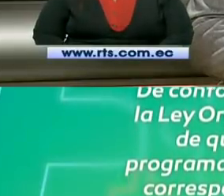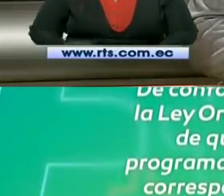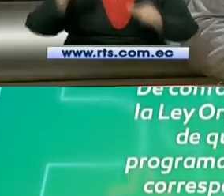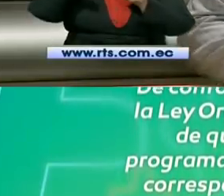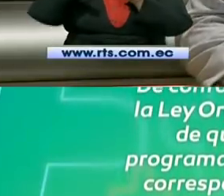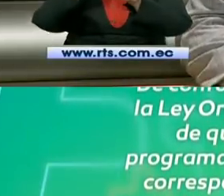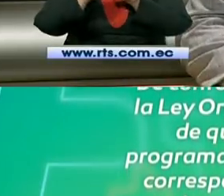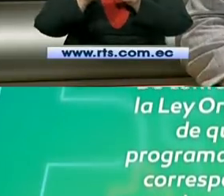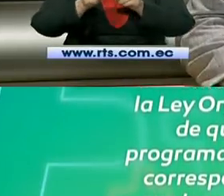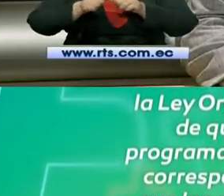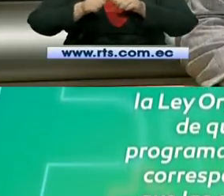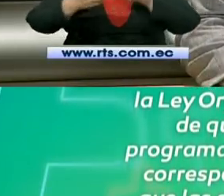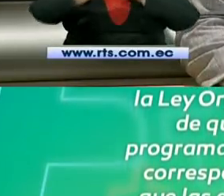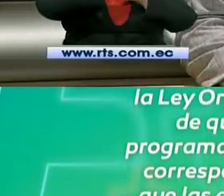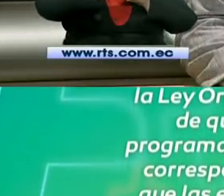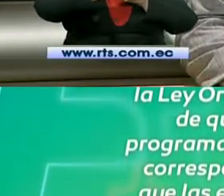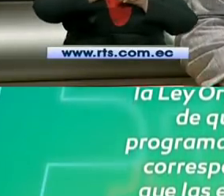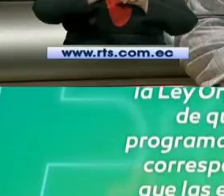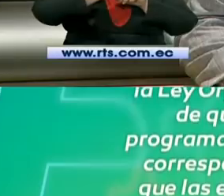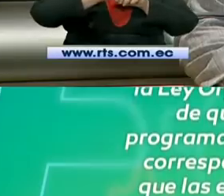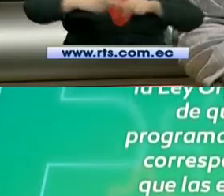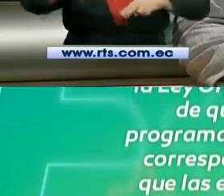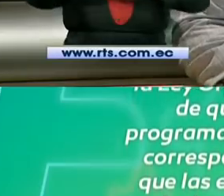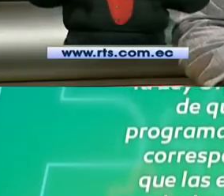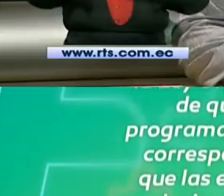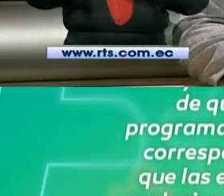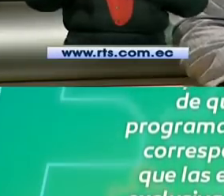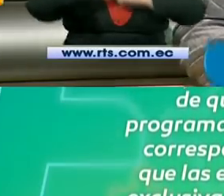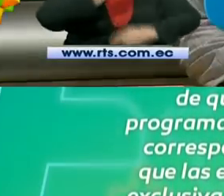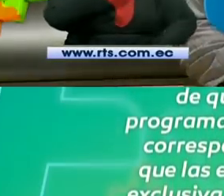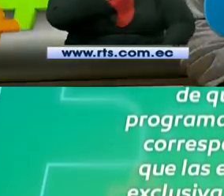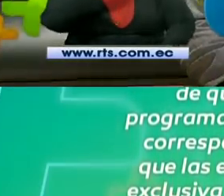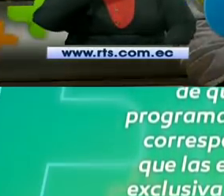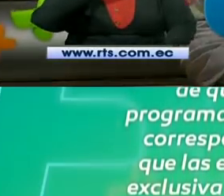Recuerde que puede vernos desde cualquier parte del mundo a través del sitio web